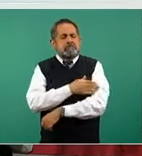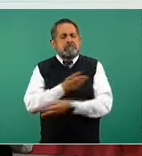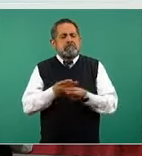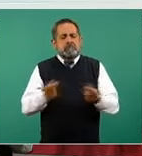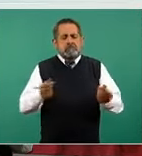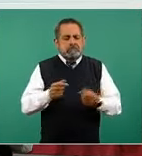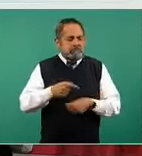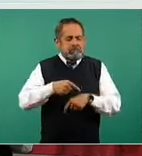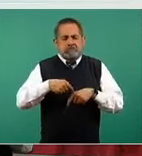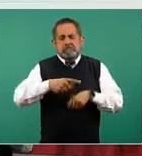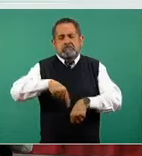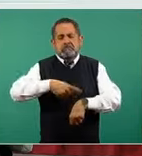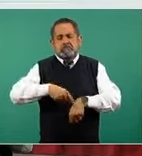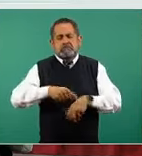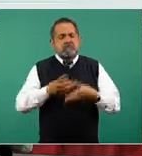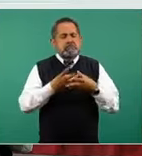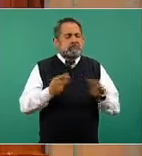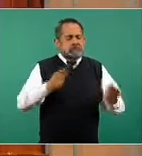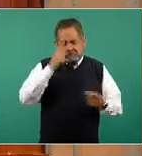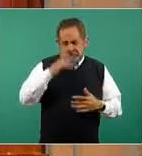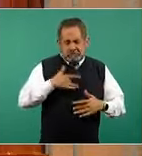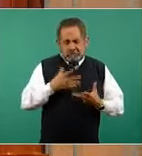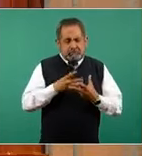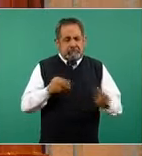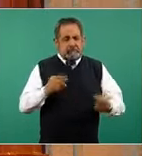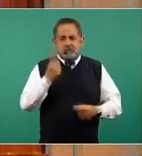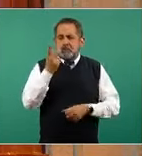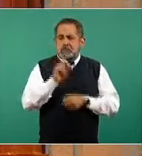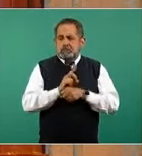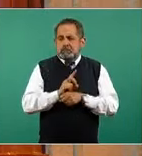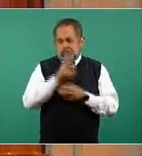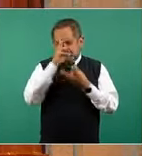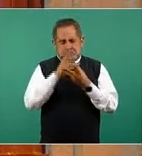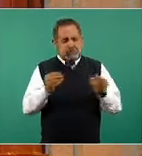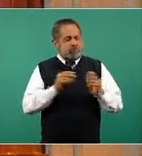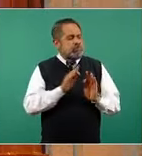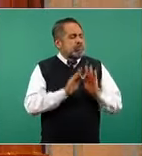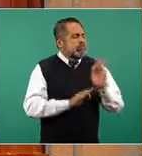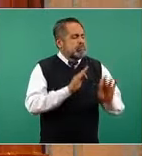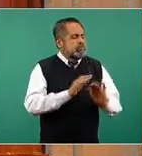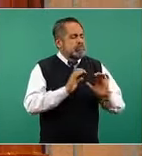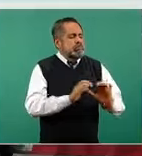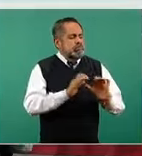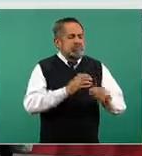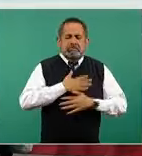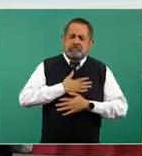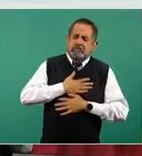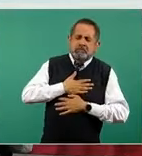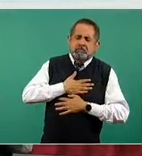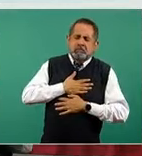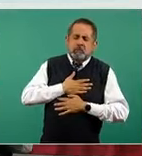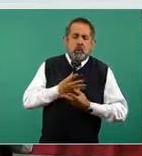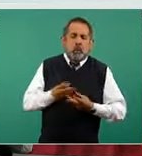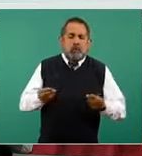las siguientes horas o en menos de 24 y que solamente requieren tratamiento sintomático para